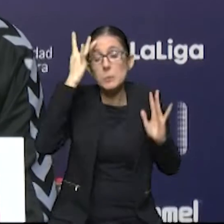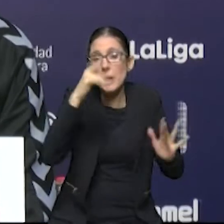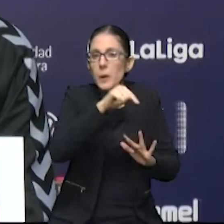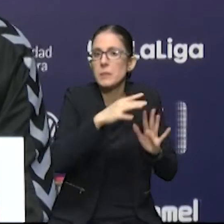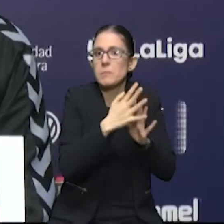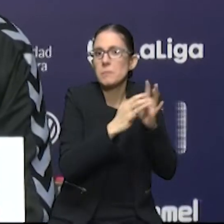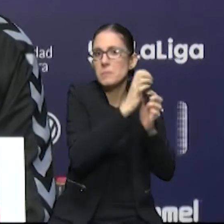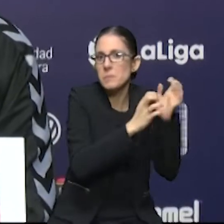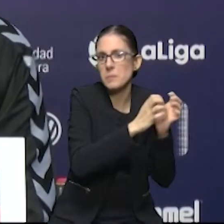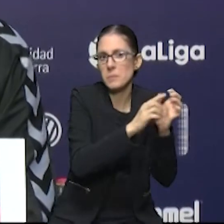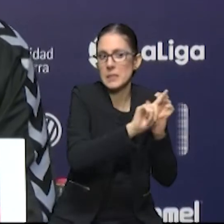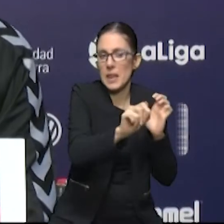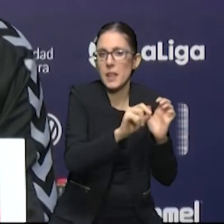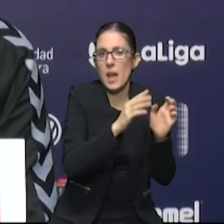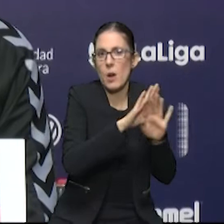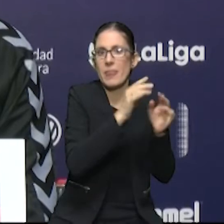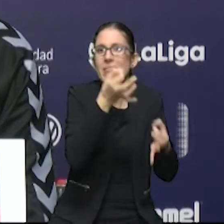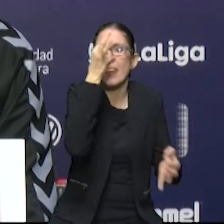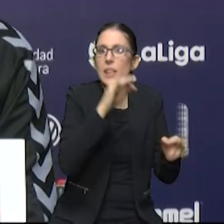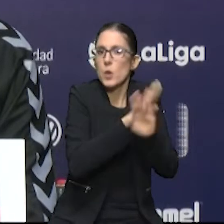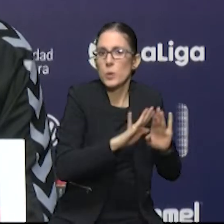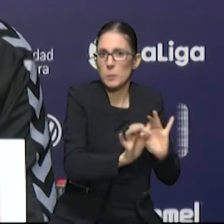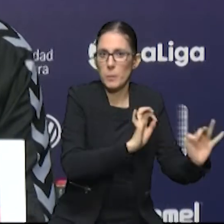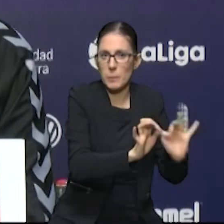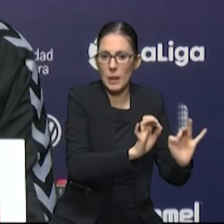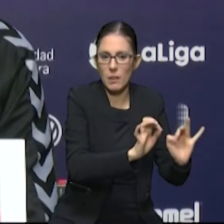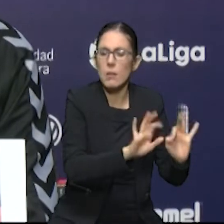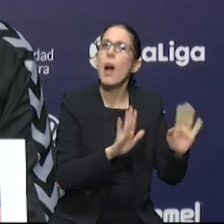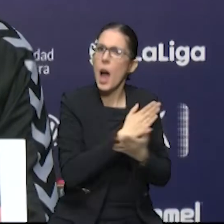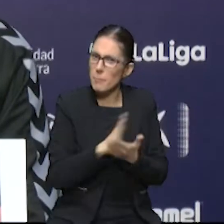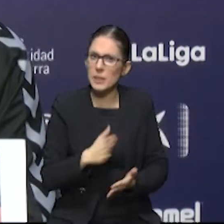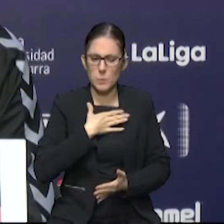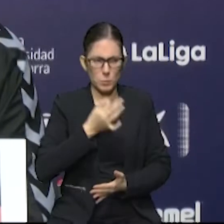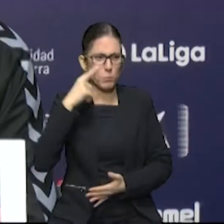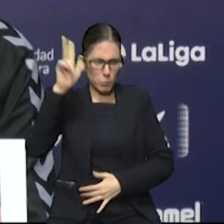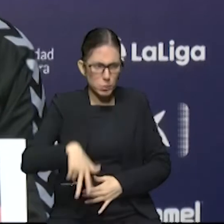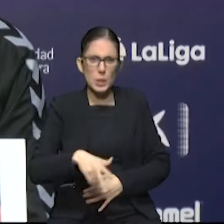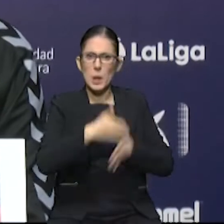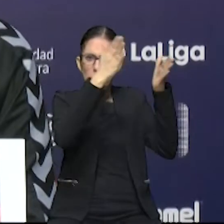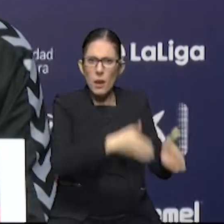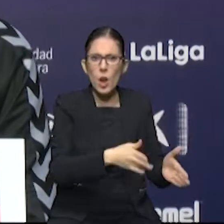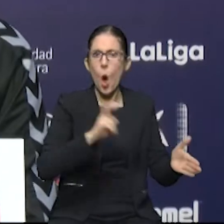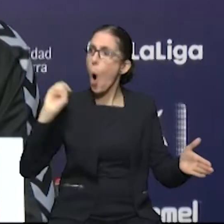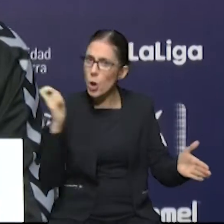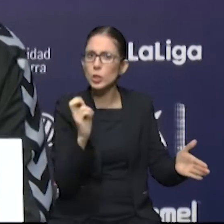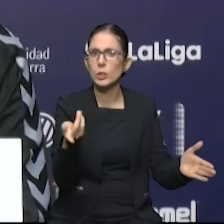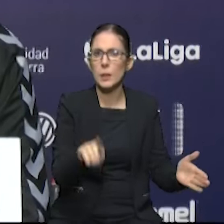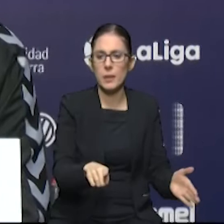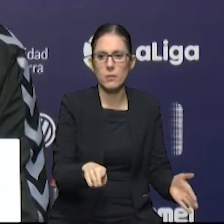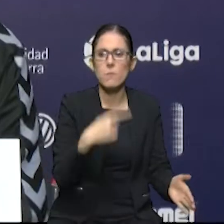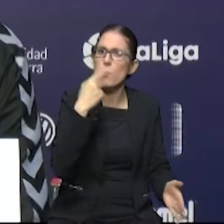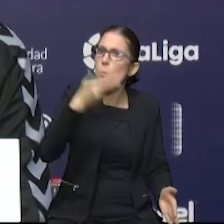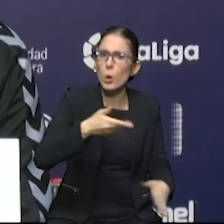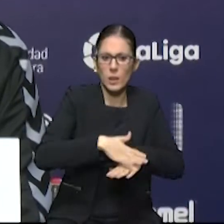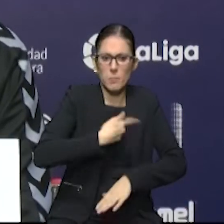y eso no quita para reconocer que bueno, que gente como Lillo, gente como Brandón, gente como Perea han sido muy importantes y estamos